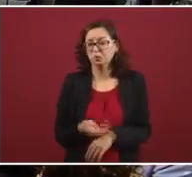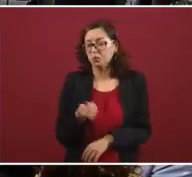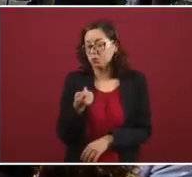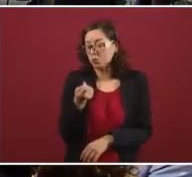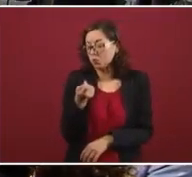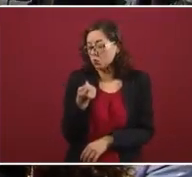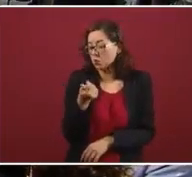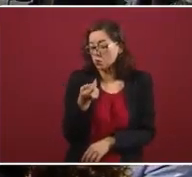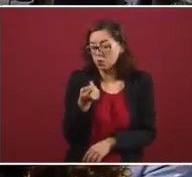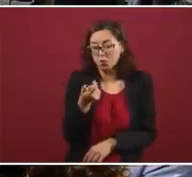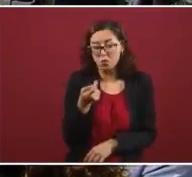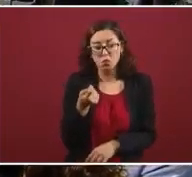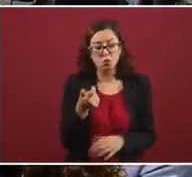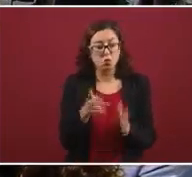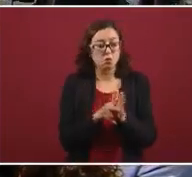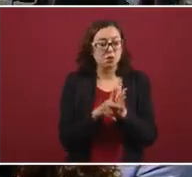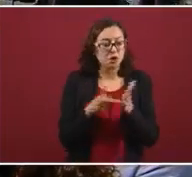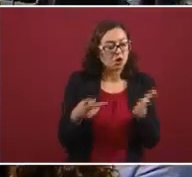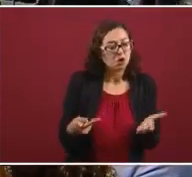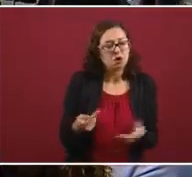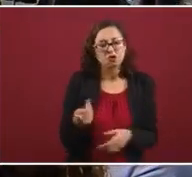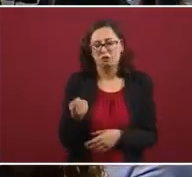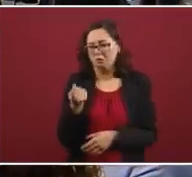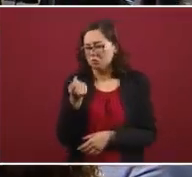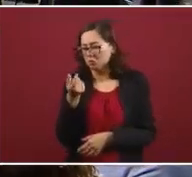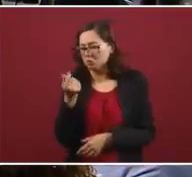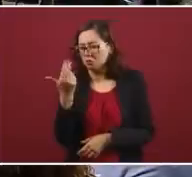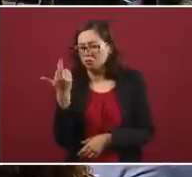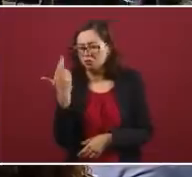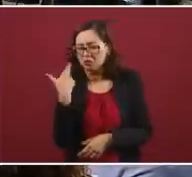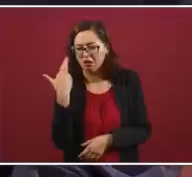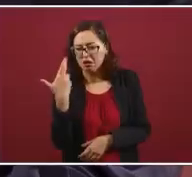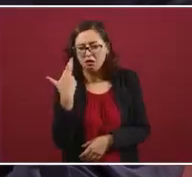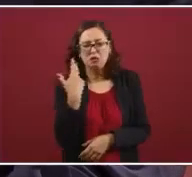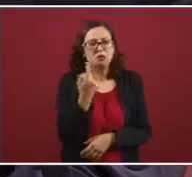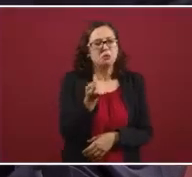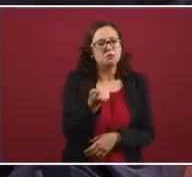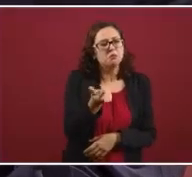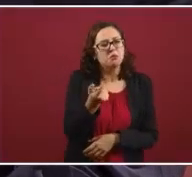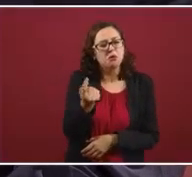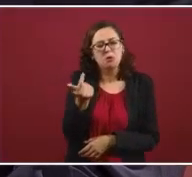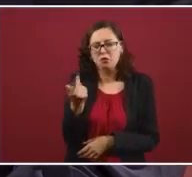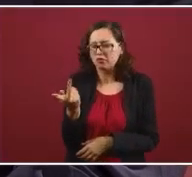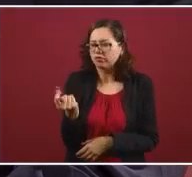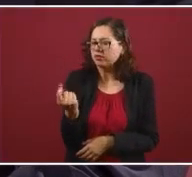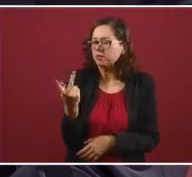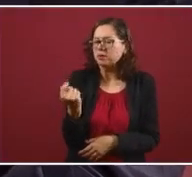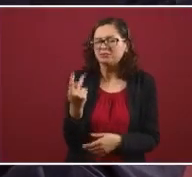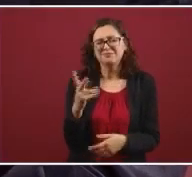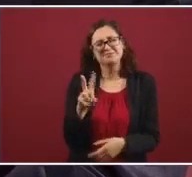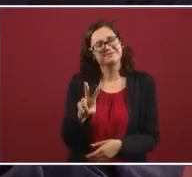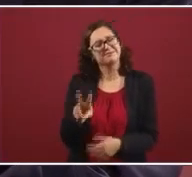o radios, estaciones o canales de televisión